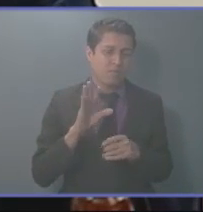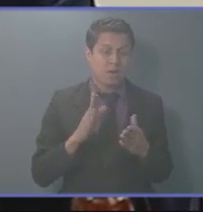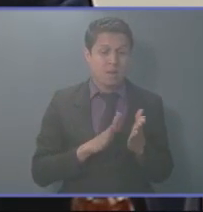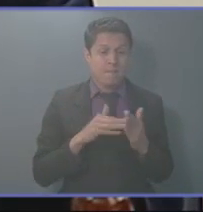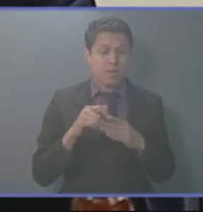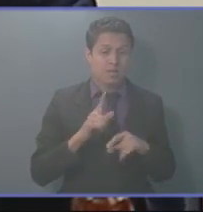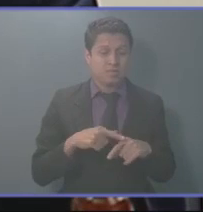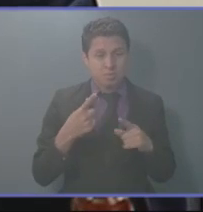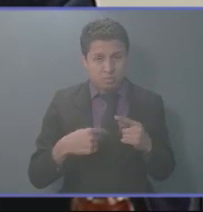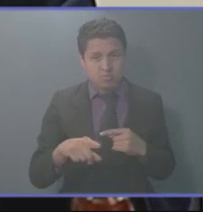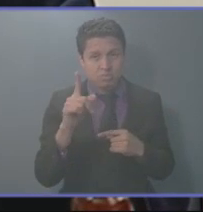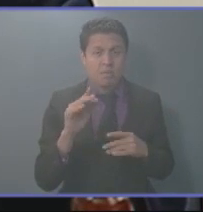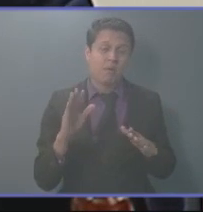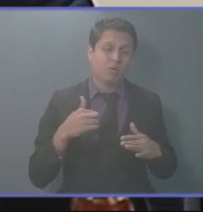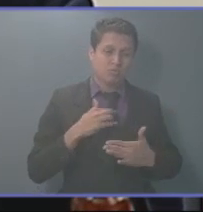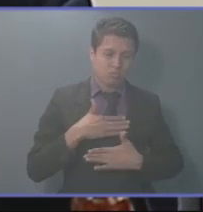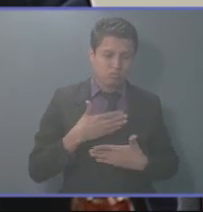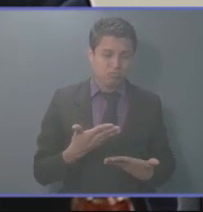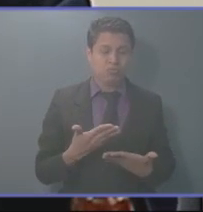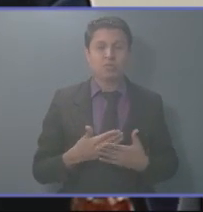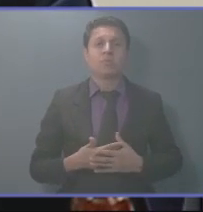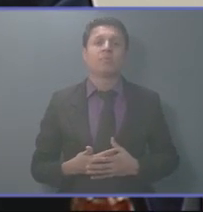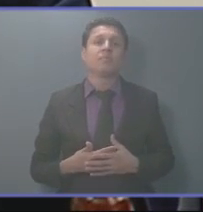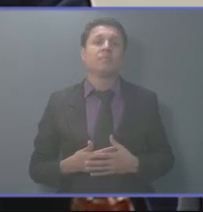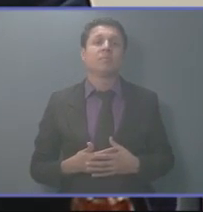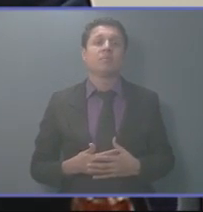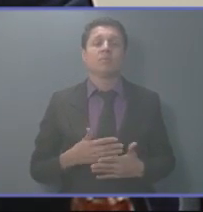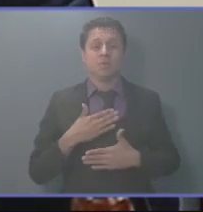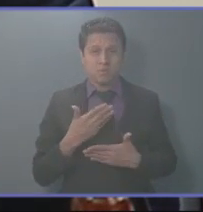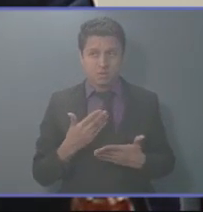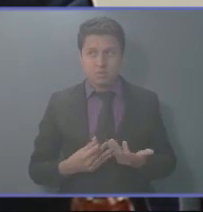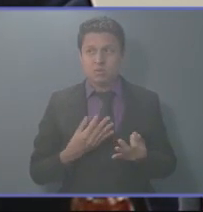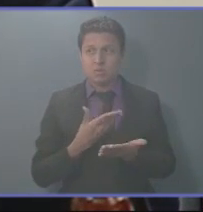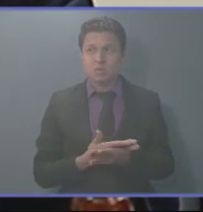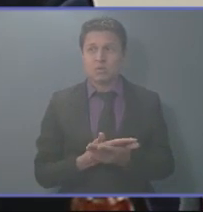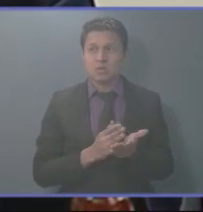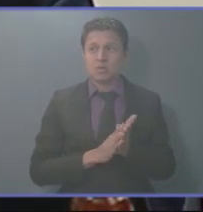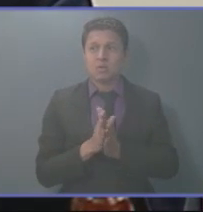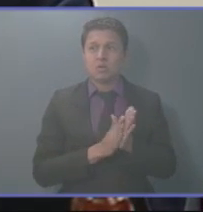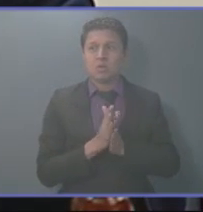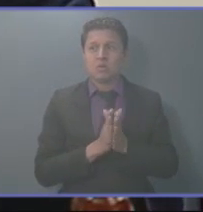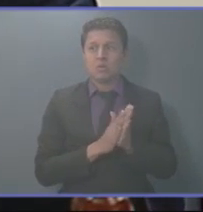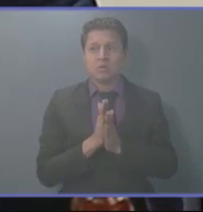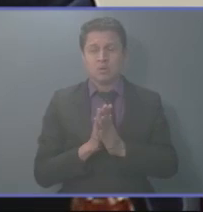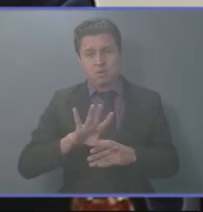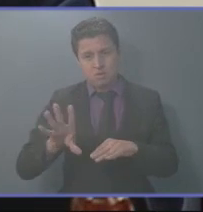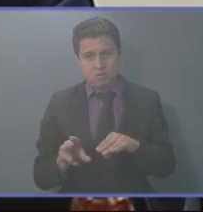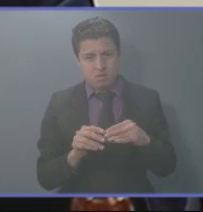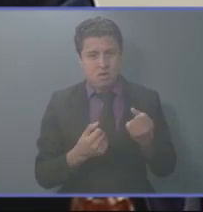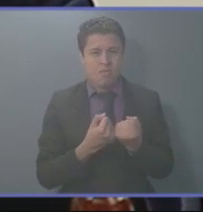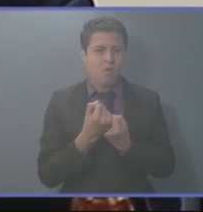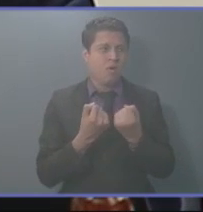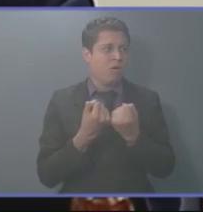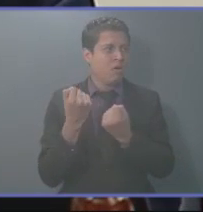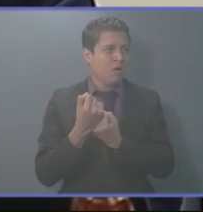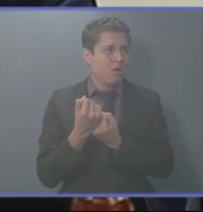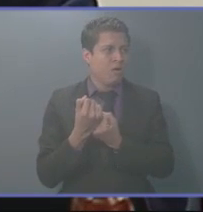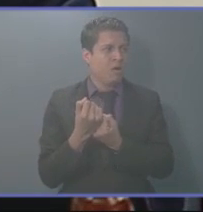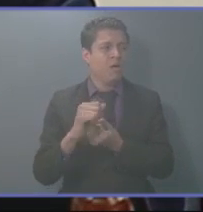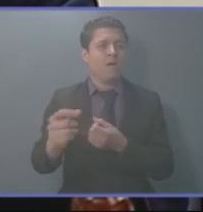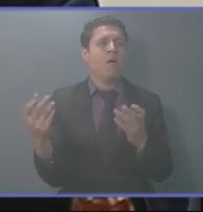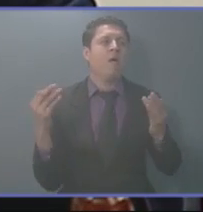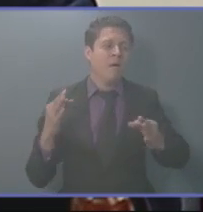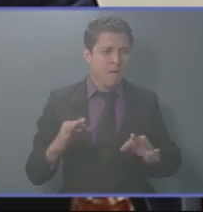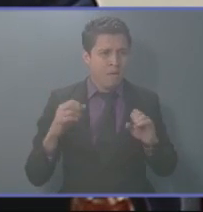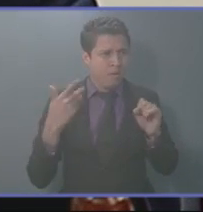estoy en toda la disposición, con todo el espíritu y el deseo de sumarme a apoyar en la